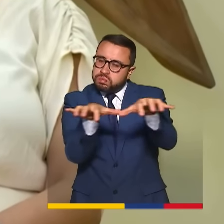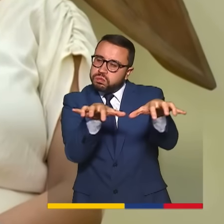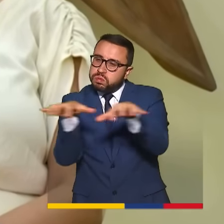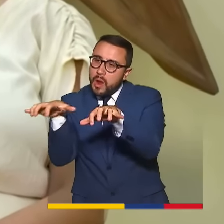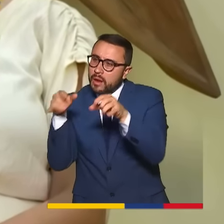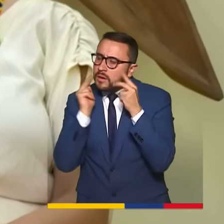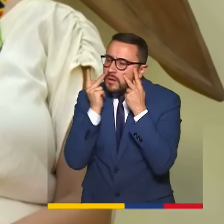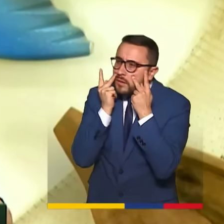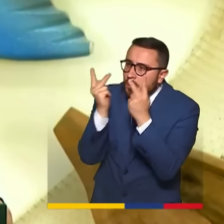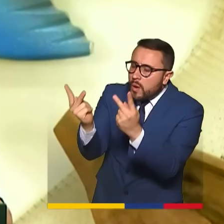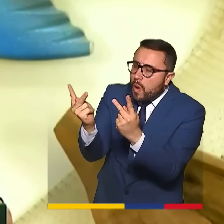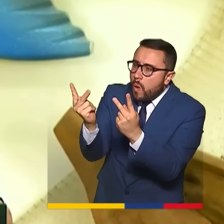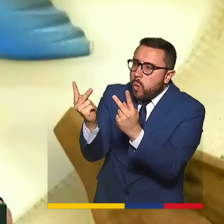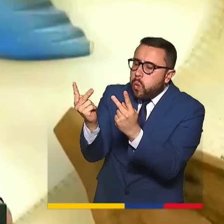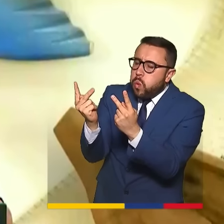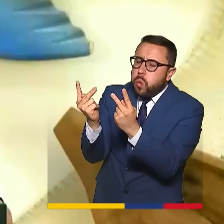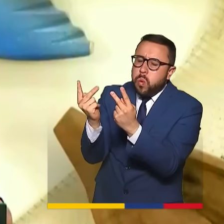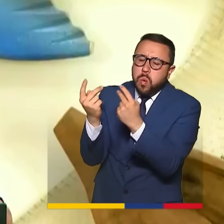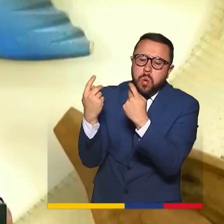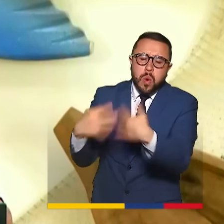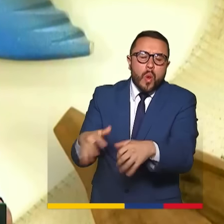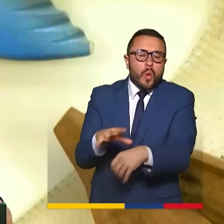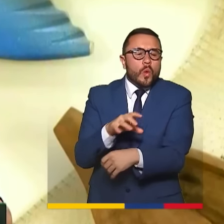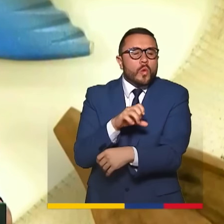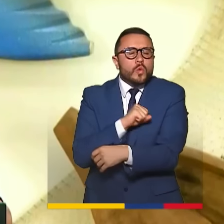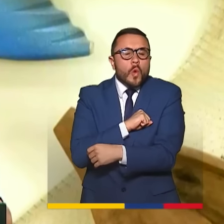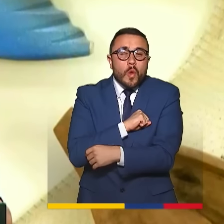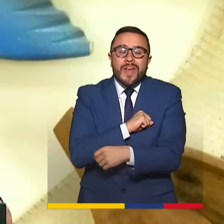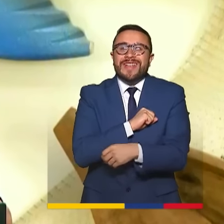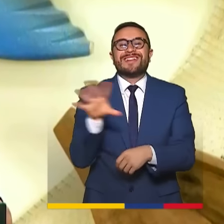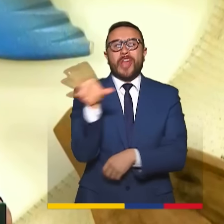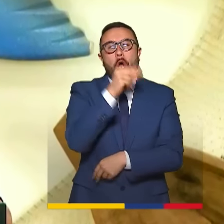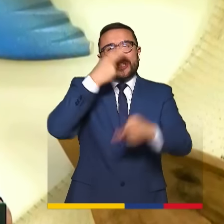una y otra vez, que todos los padres creo que conocemos,